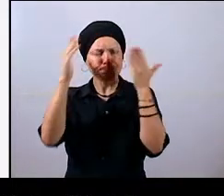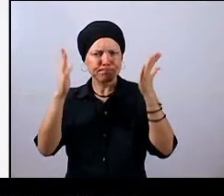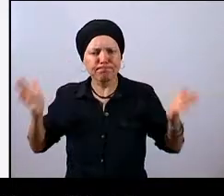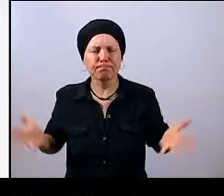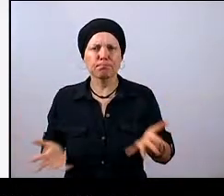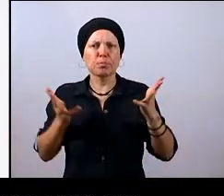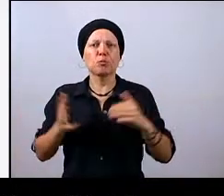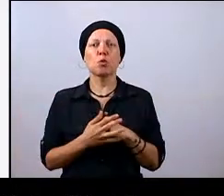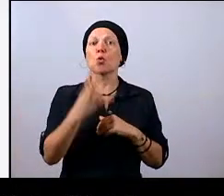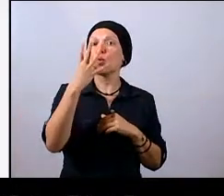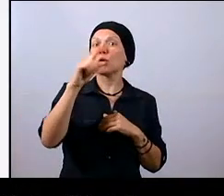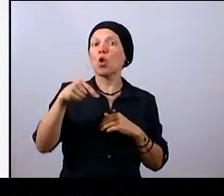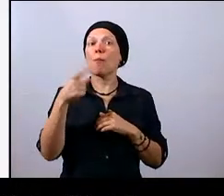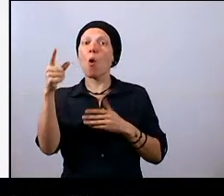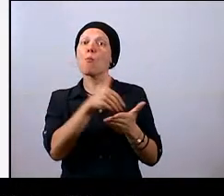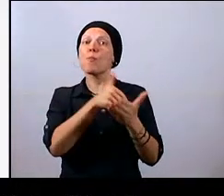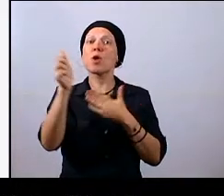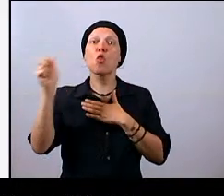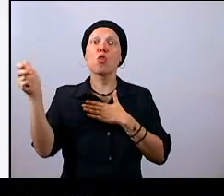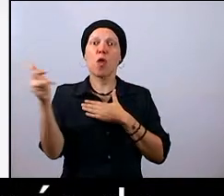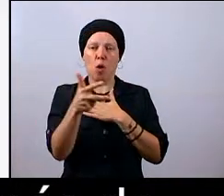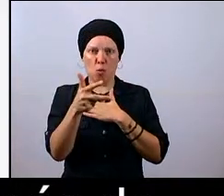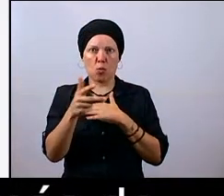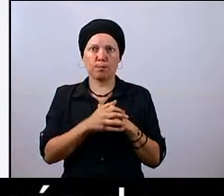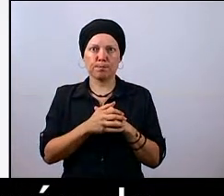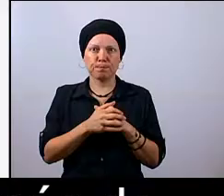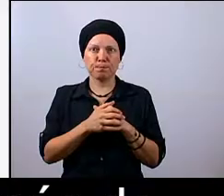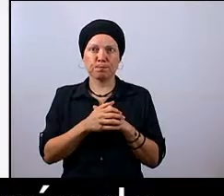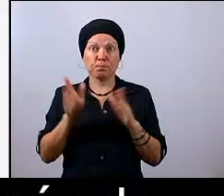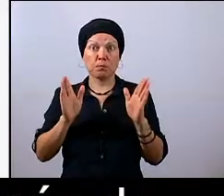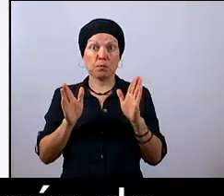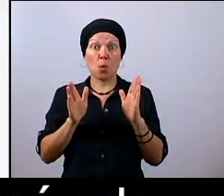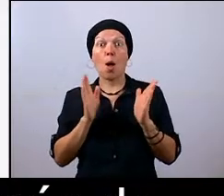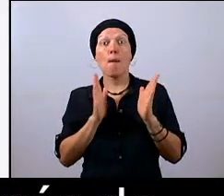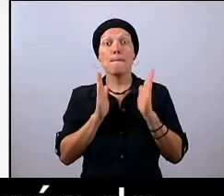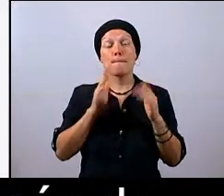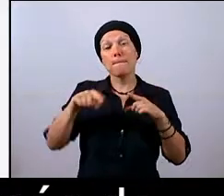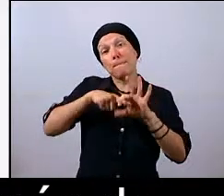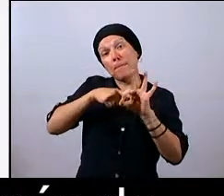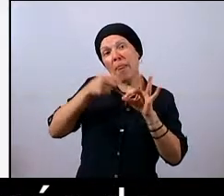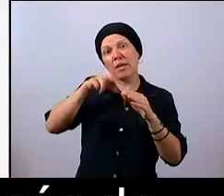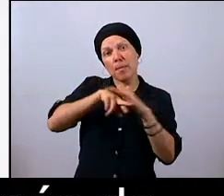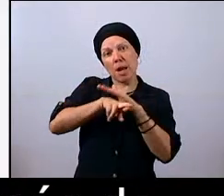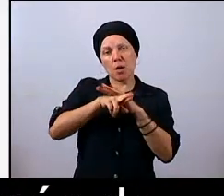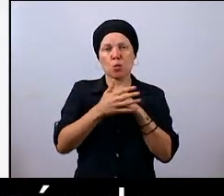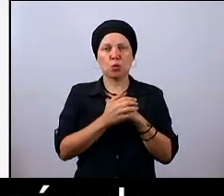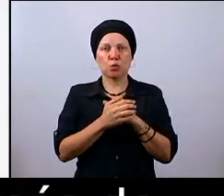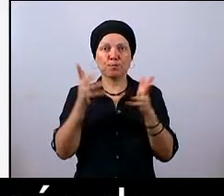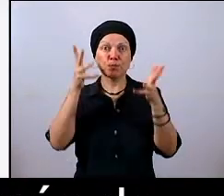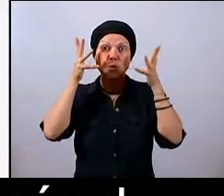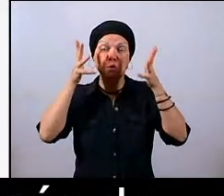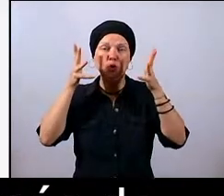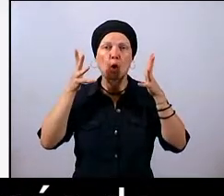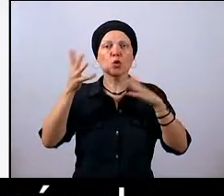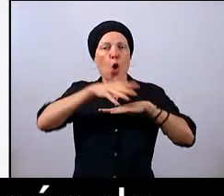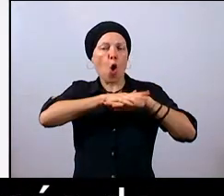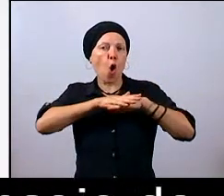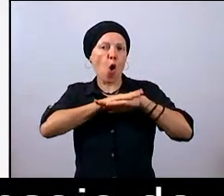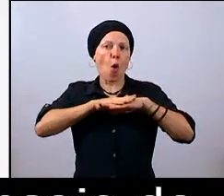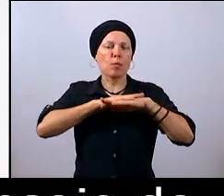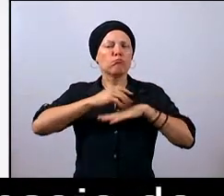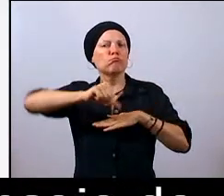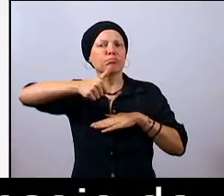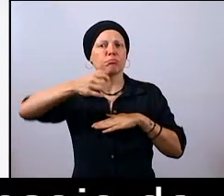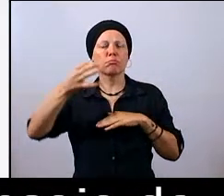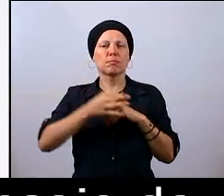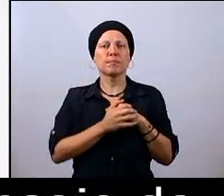con más de 4,1 millones de euros en las nuevas plazas y recursos. El Consejo de Gobierno ha